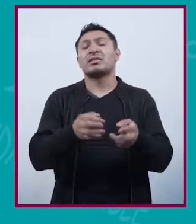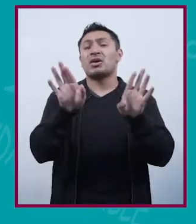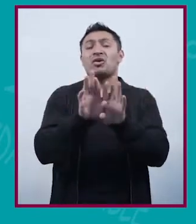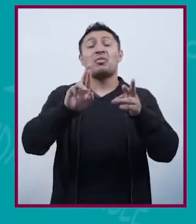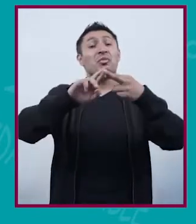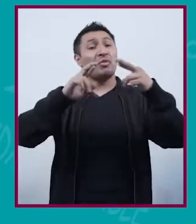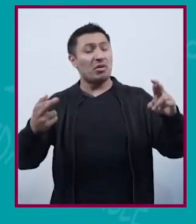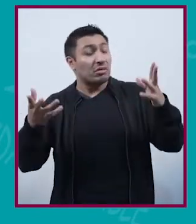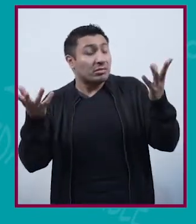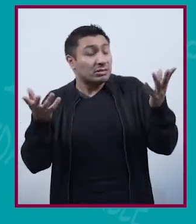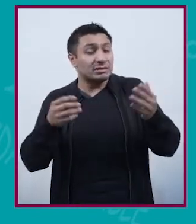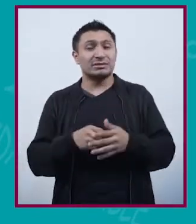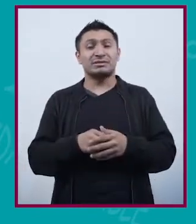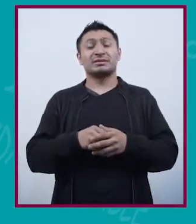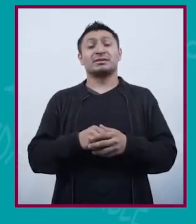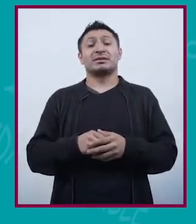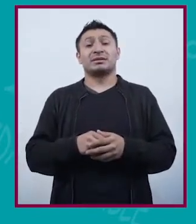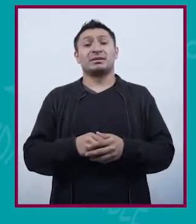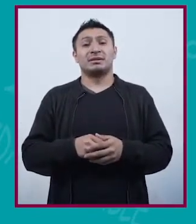Recursos, es decir,